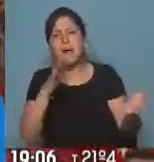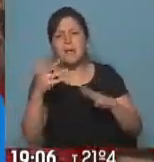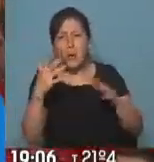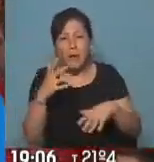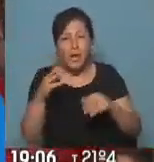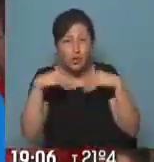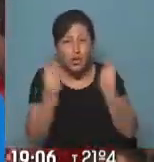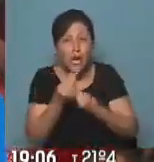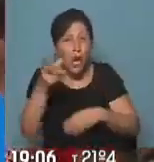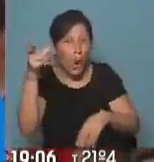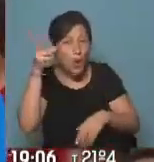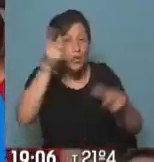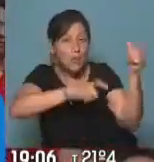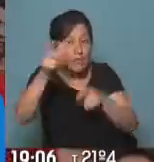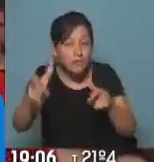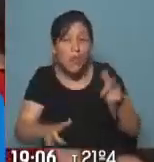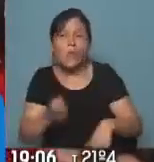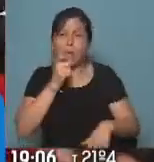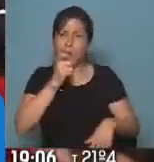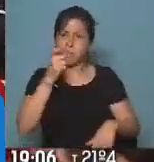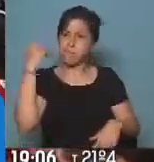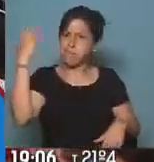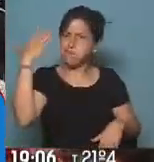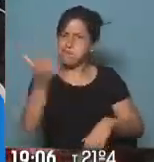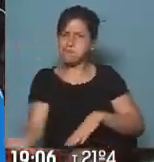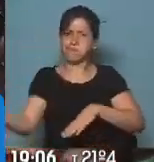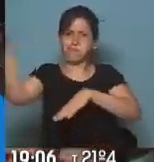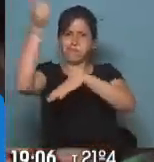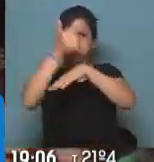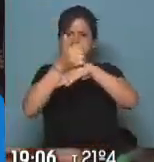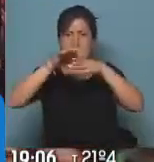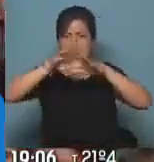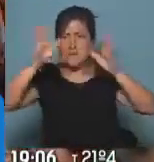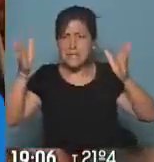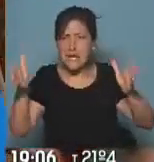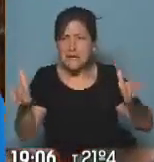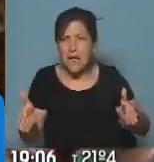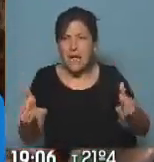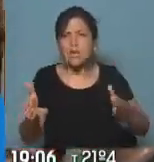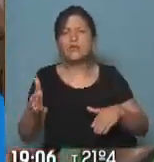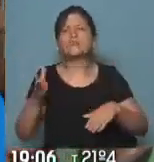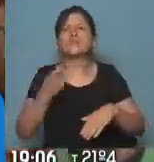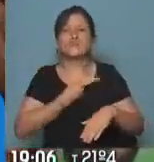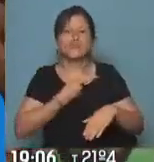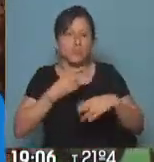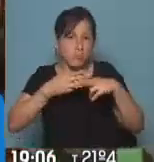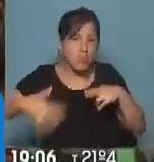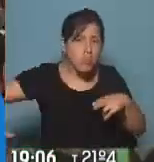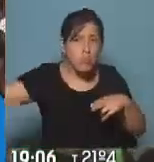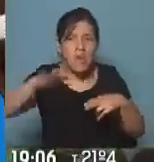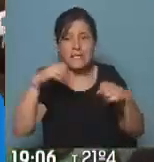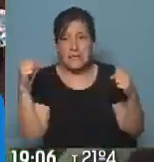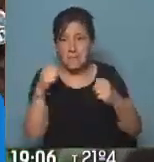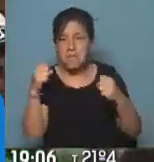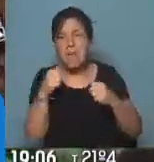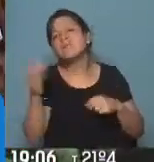8. Todos los que han subido a este escenario aquí instalado en la Plaza de Mayo